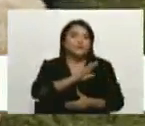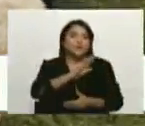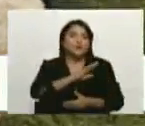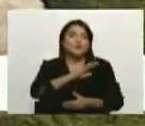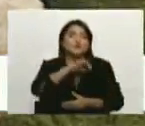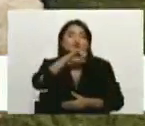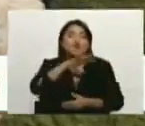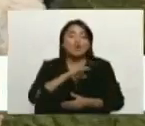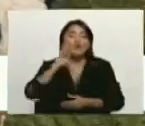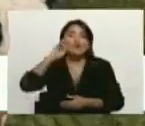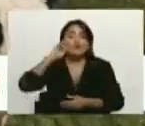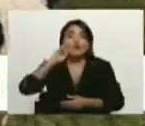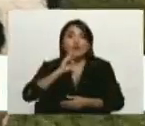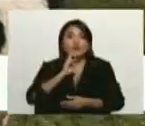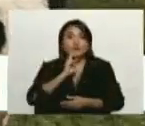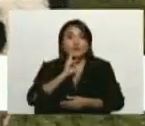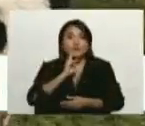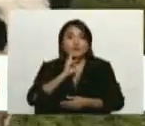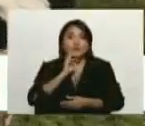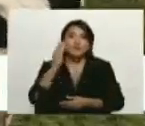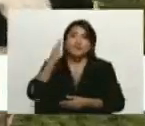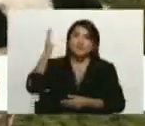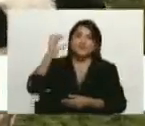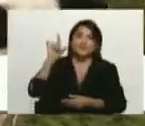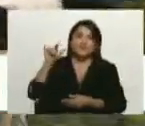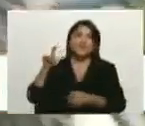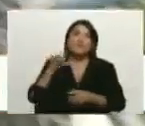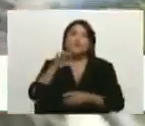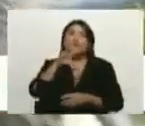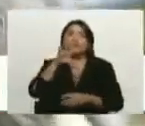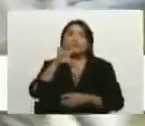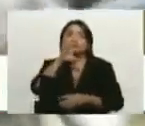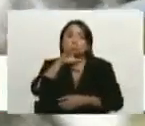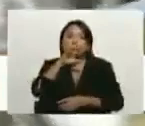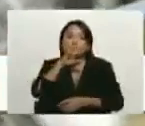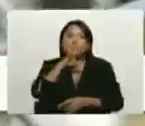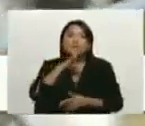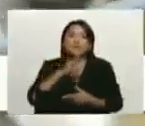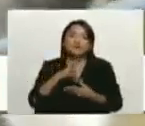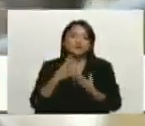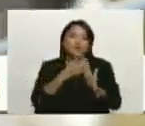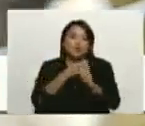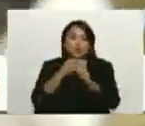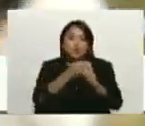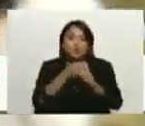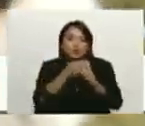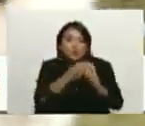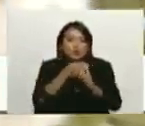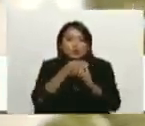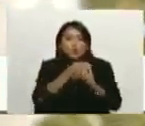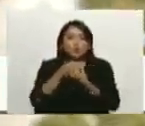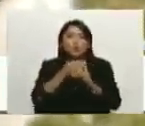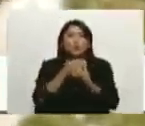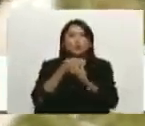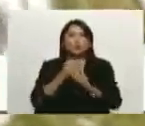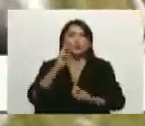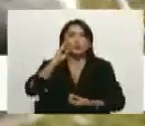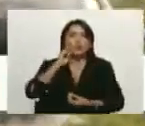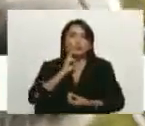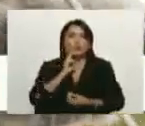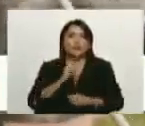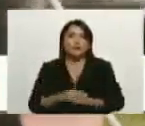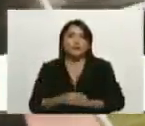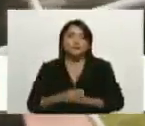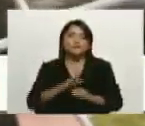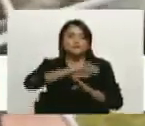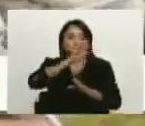Simón Bolívar, pues un can de esta raza lo acompañó incansablemente en sus luchas después del paso por los